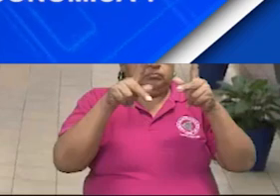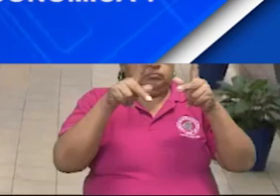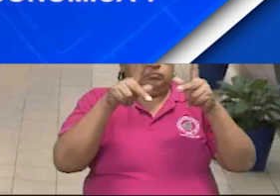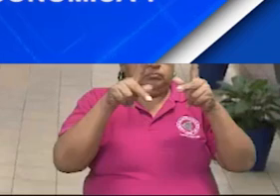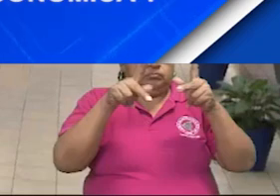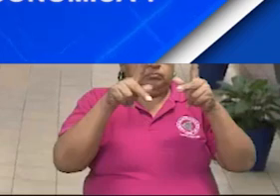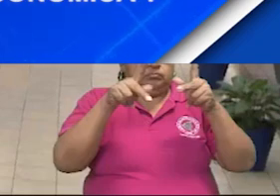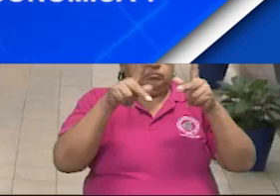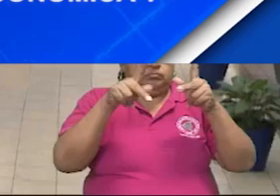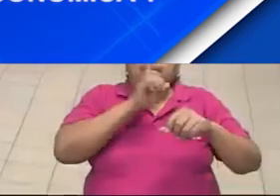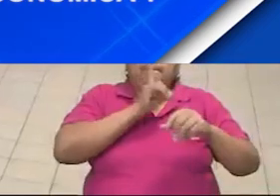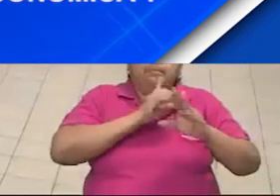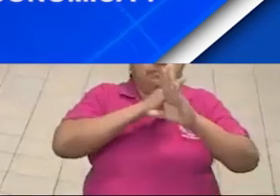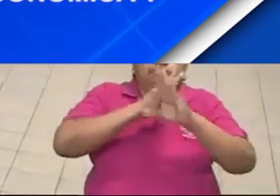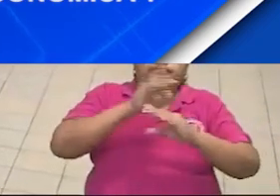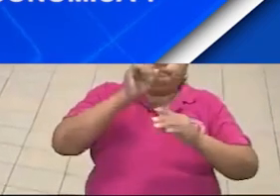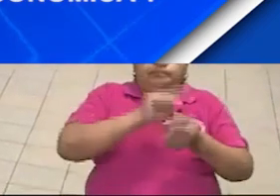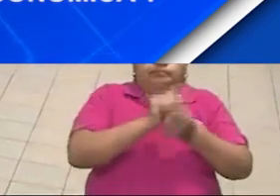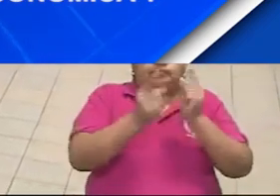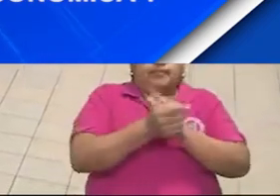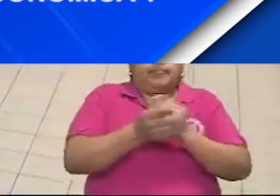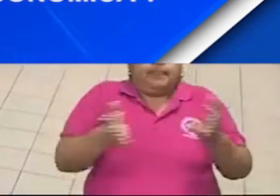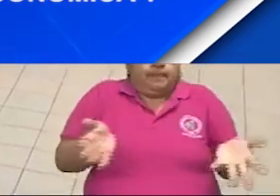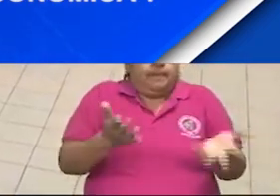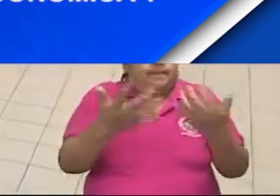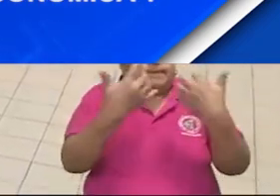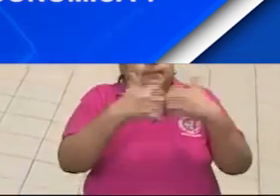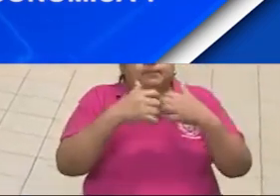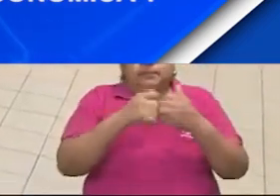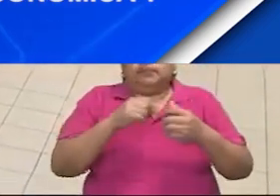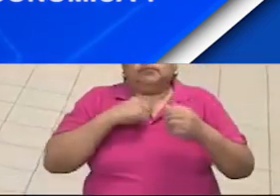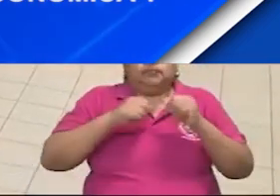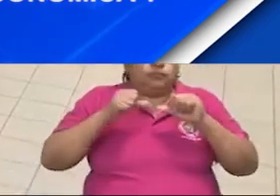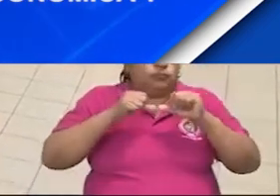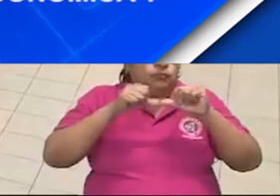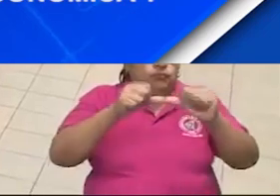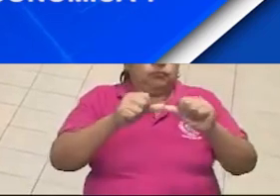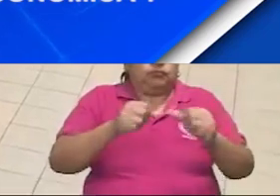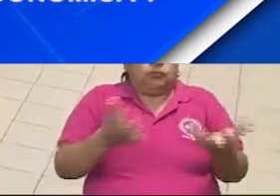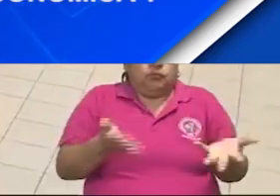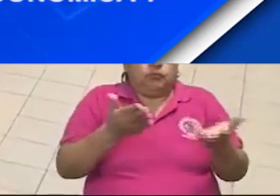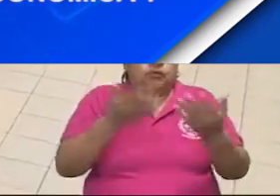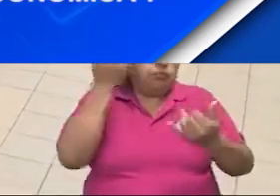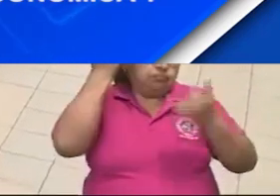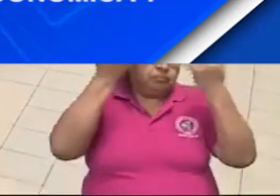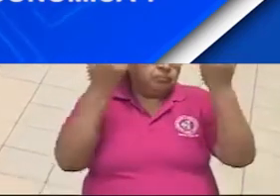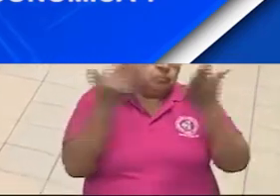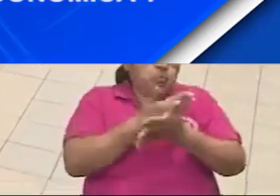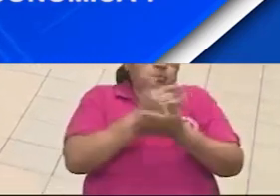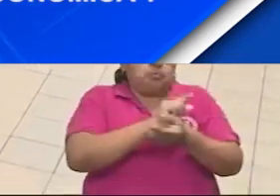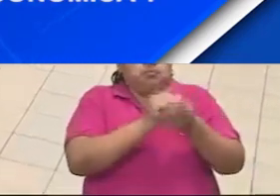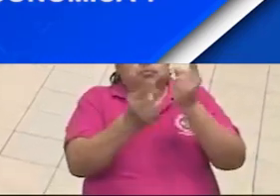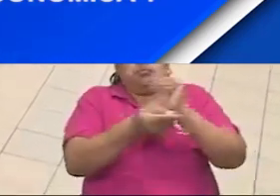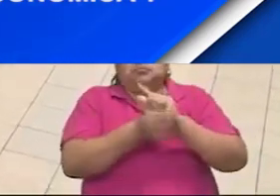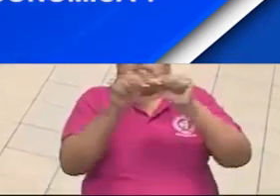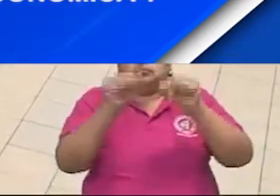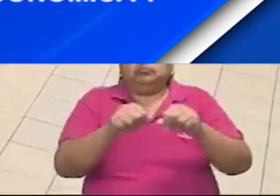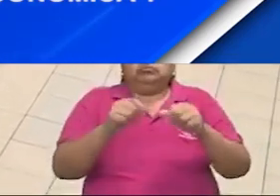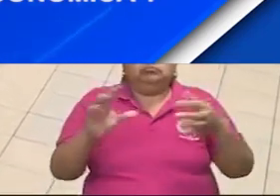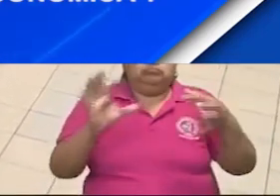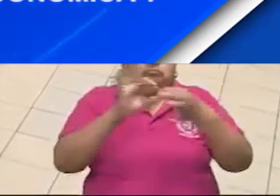de crédito otorgada por el Banco de Desarrollo para la adquisición de bienes y servicios fabricados en el